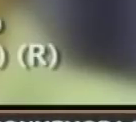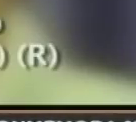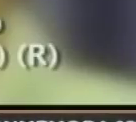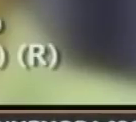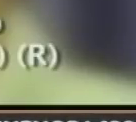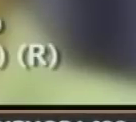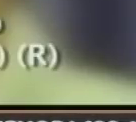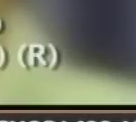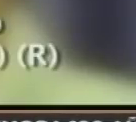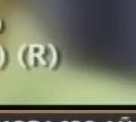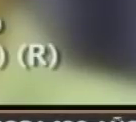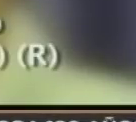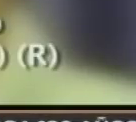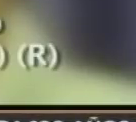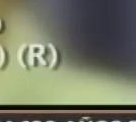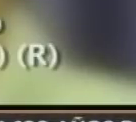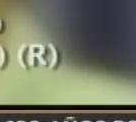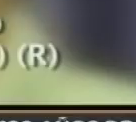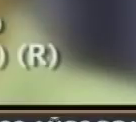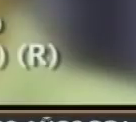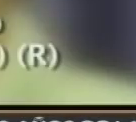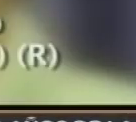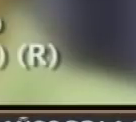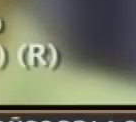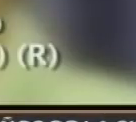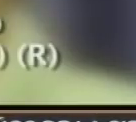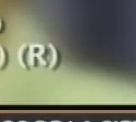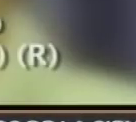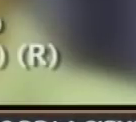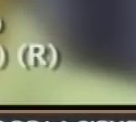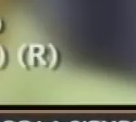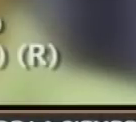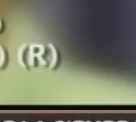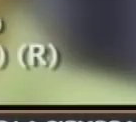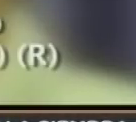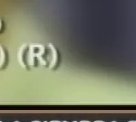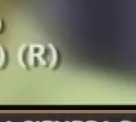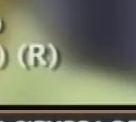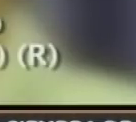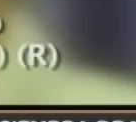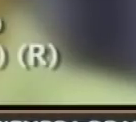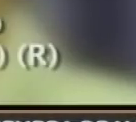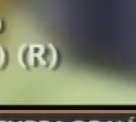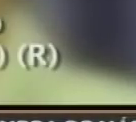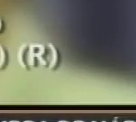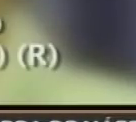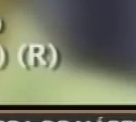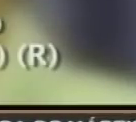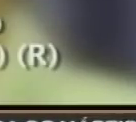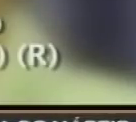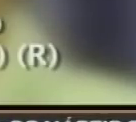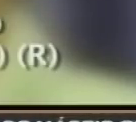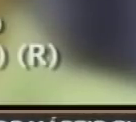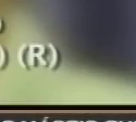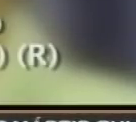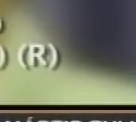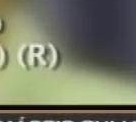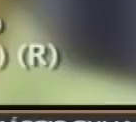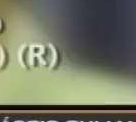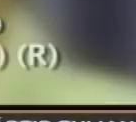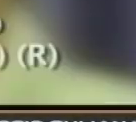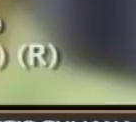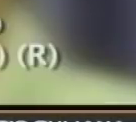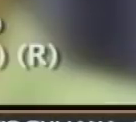envié. Eso se llama despliegue operacional. Simplemente están colocando las aeronaves en las